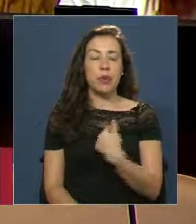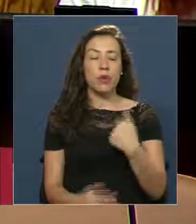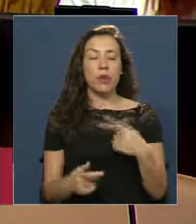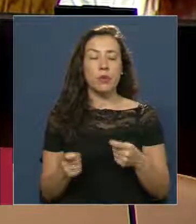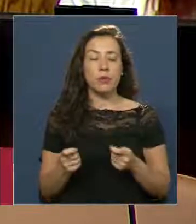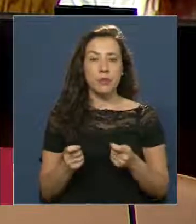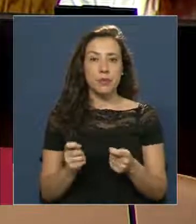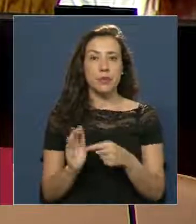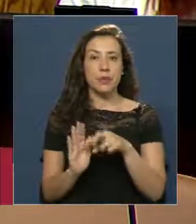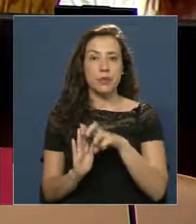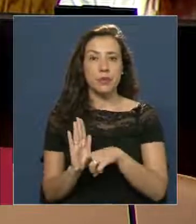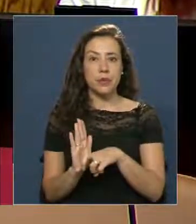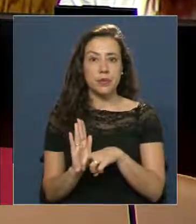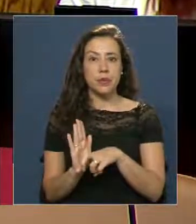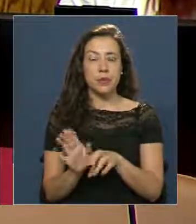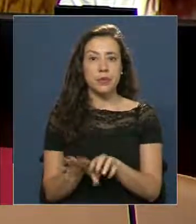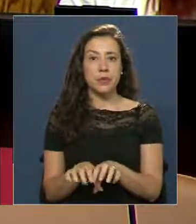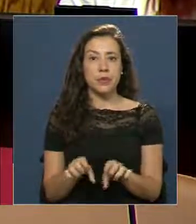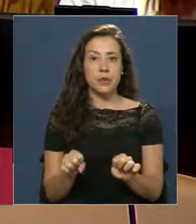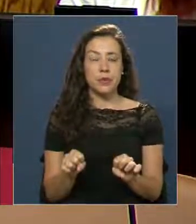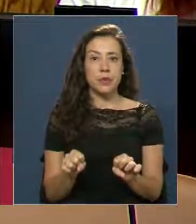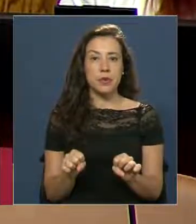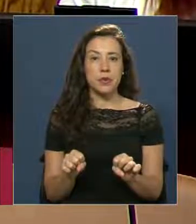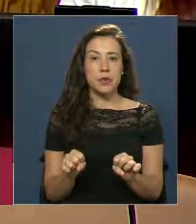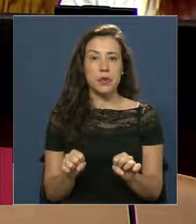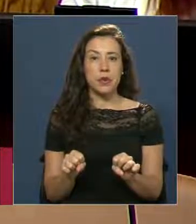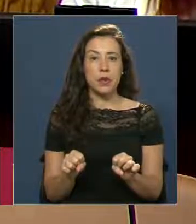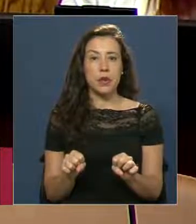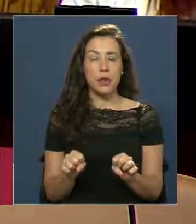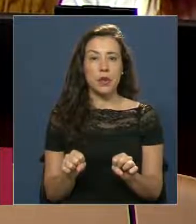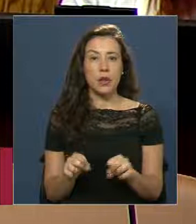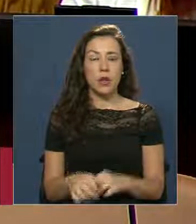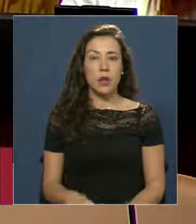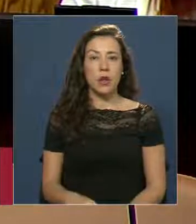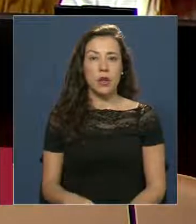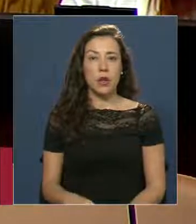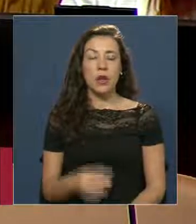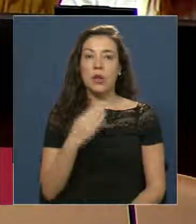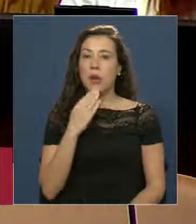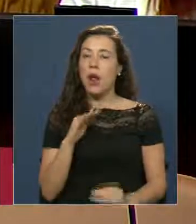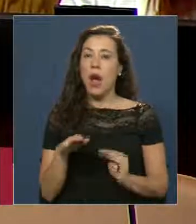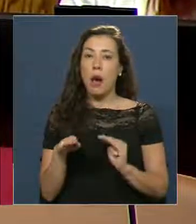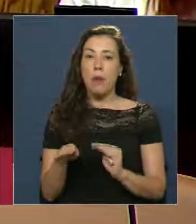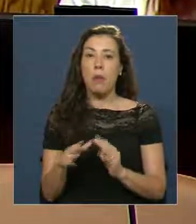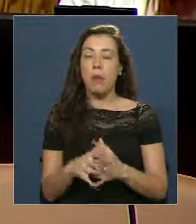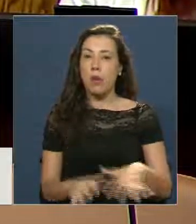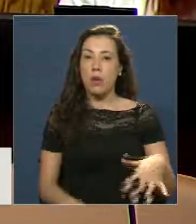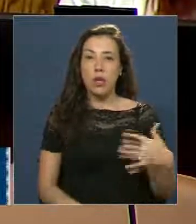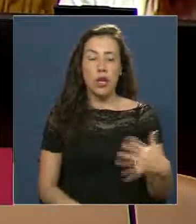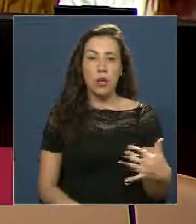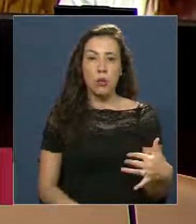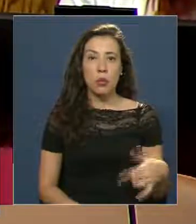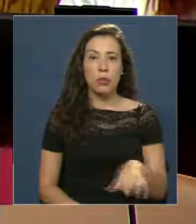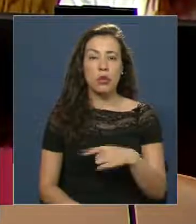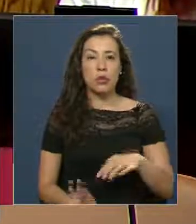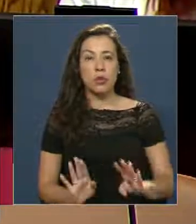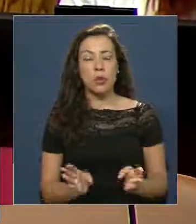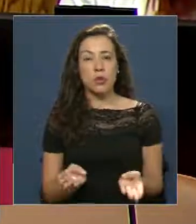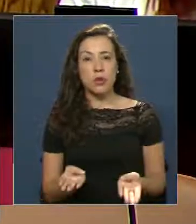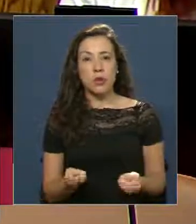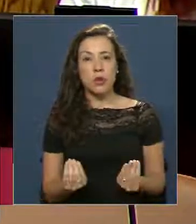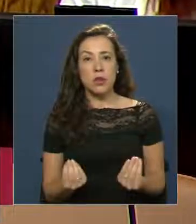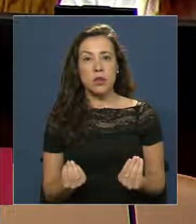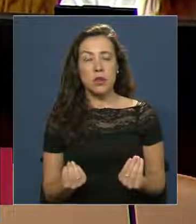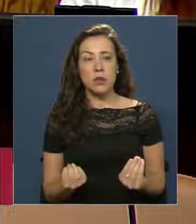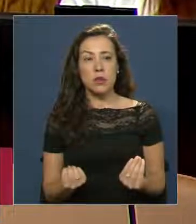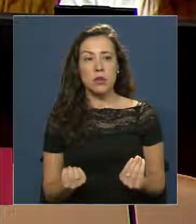presentado este proyecto de resolución, proyecto que tiene además un apoyo bastante importante, y esperamos que